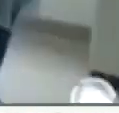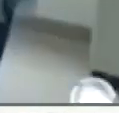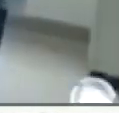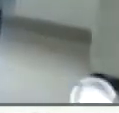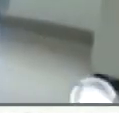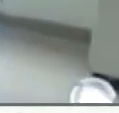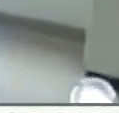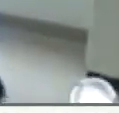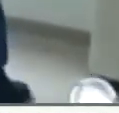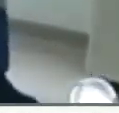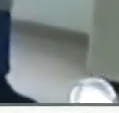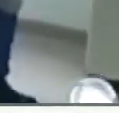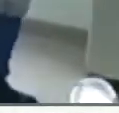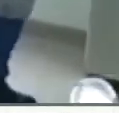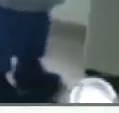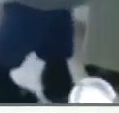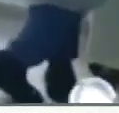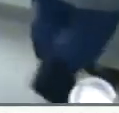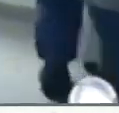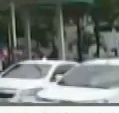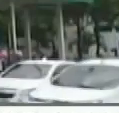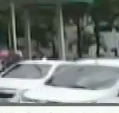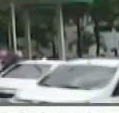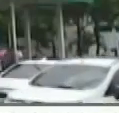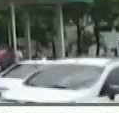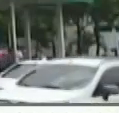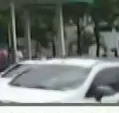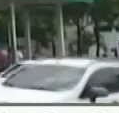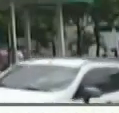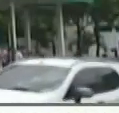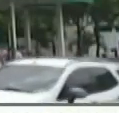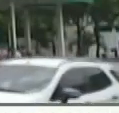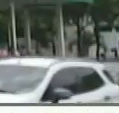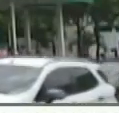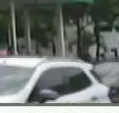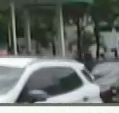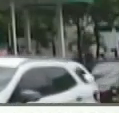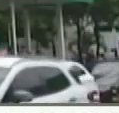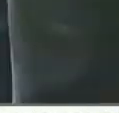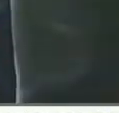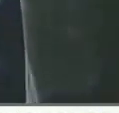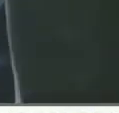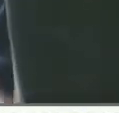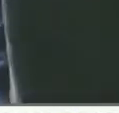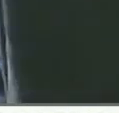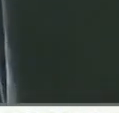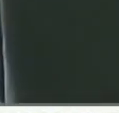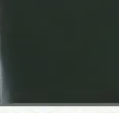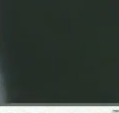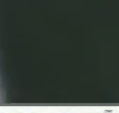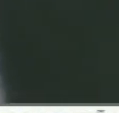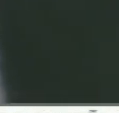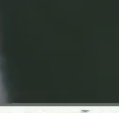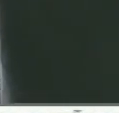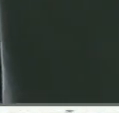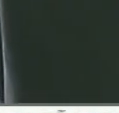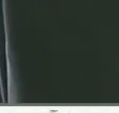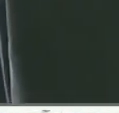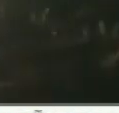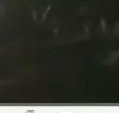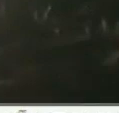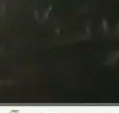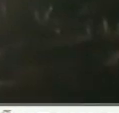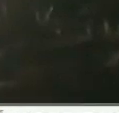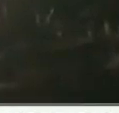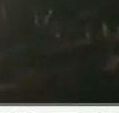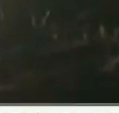entre los jóvenes también se han multiplicado. En Santa Catarina, en lo que va de 2021, ya han muerto 15